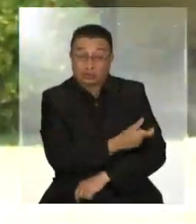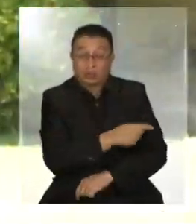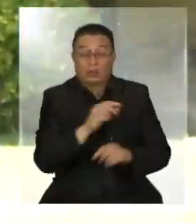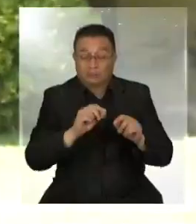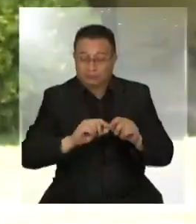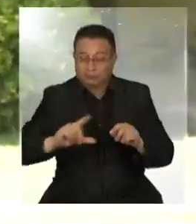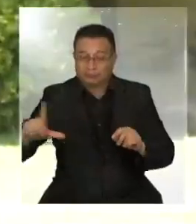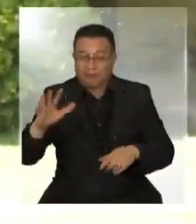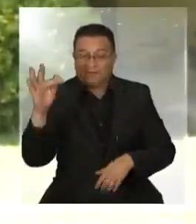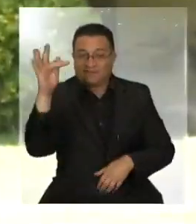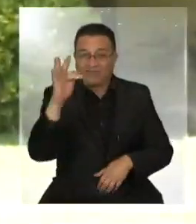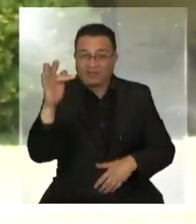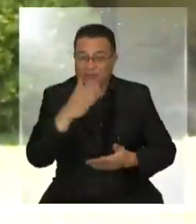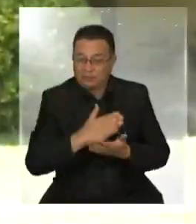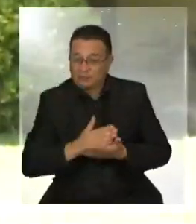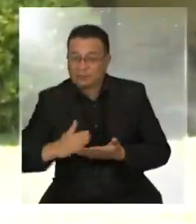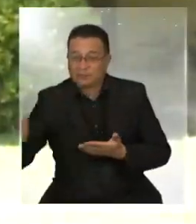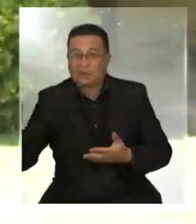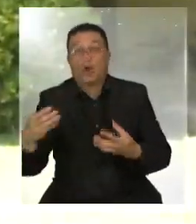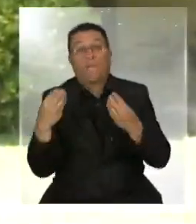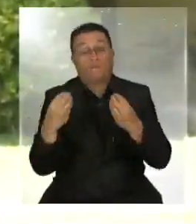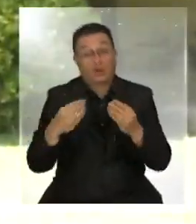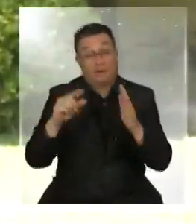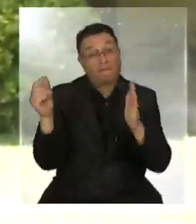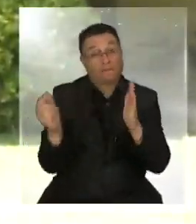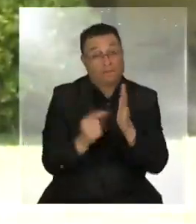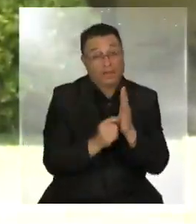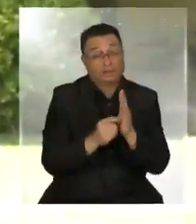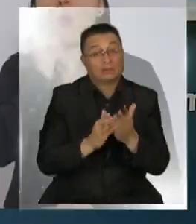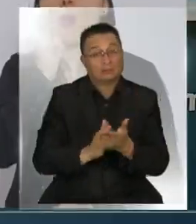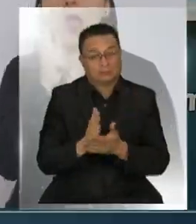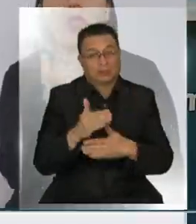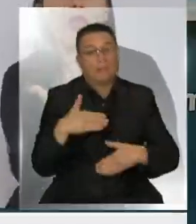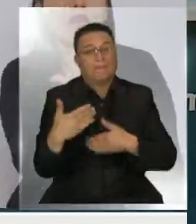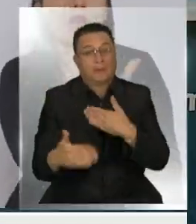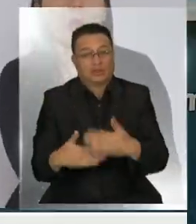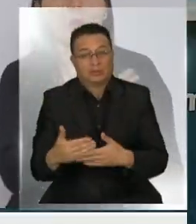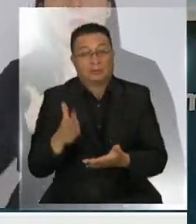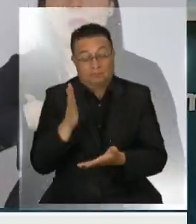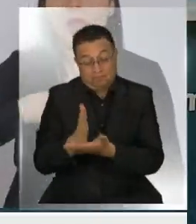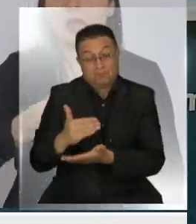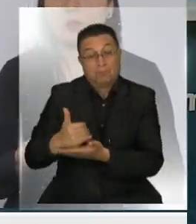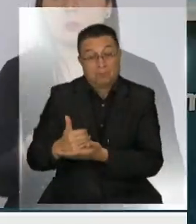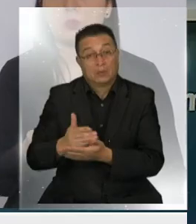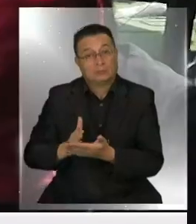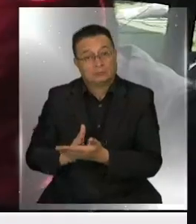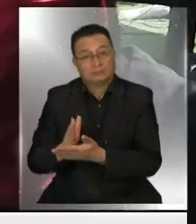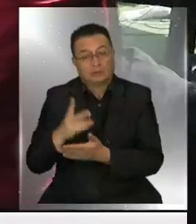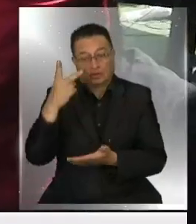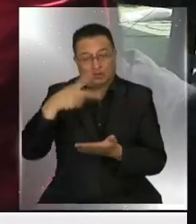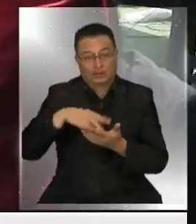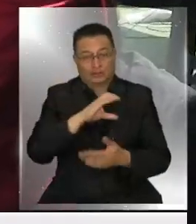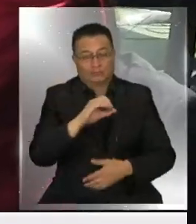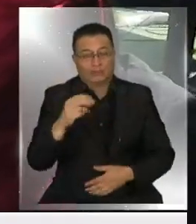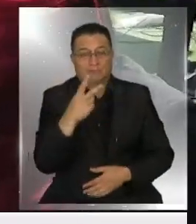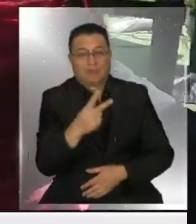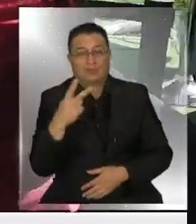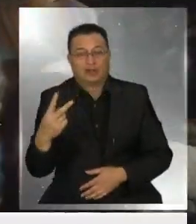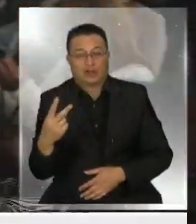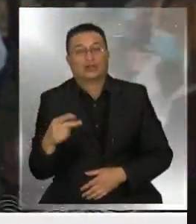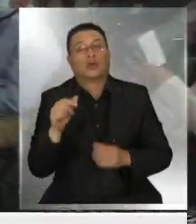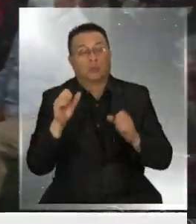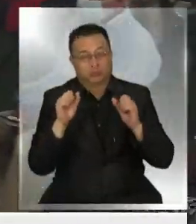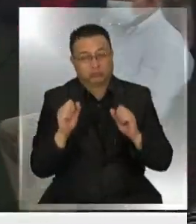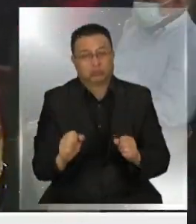partir de febrero en adelante sea una buena fecha para iniciar este proceso. Una planificación para comienzos de 2022 que se da ante una